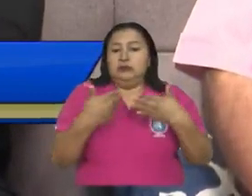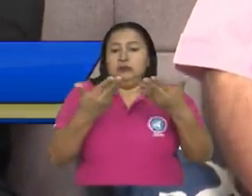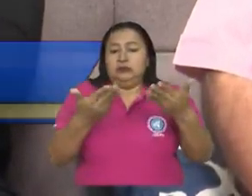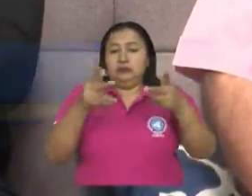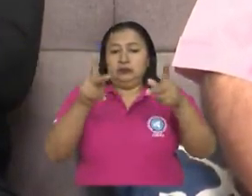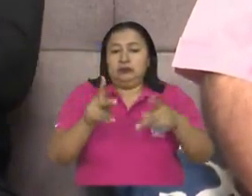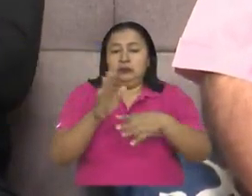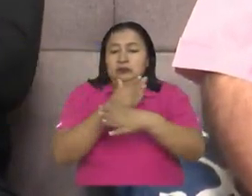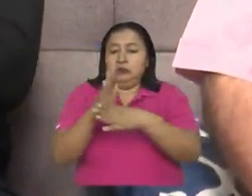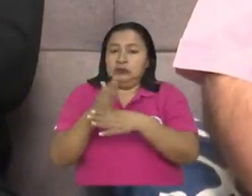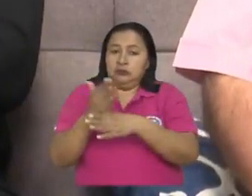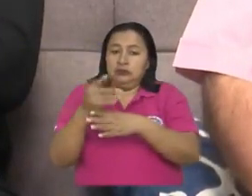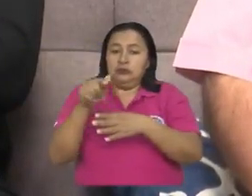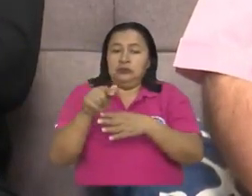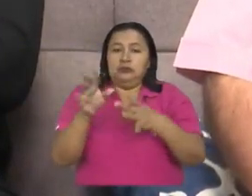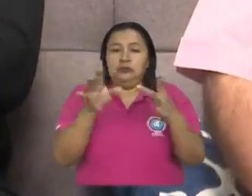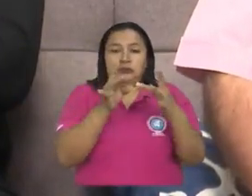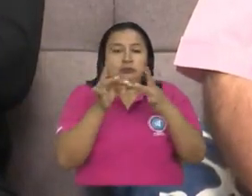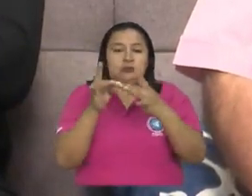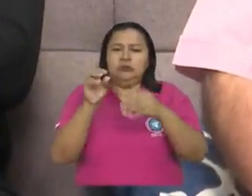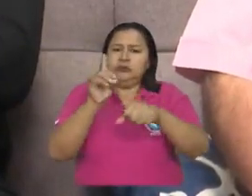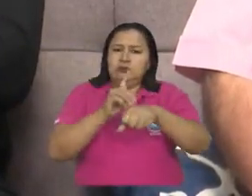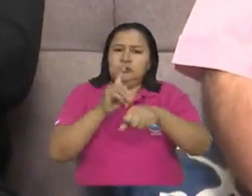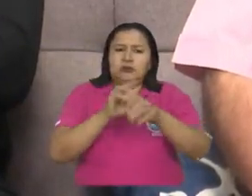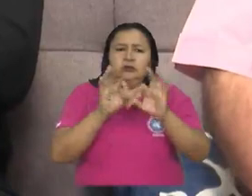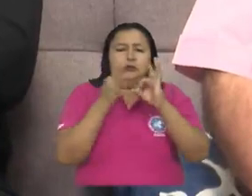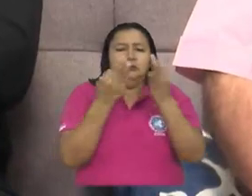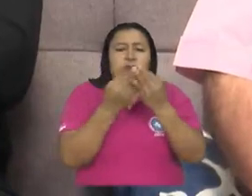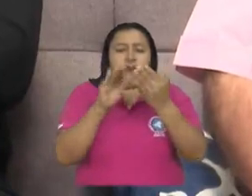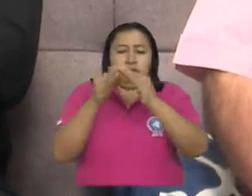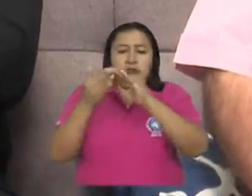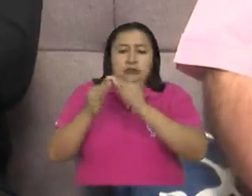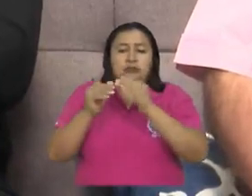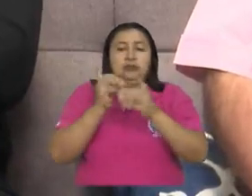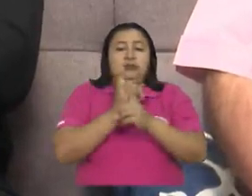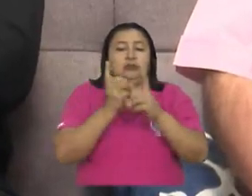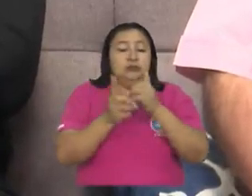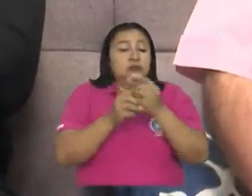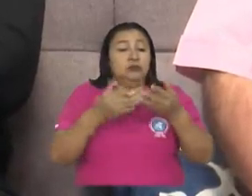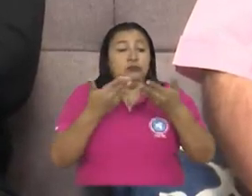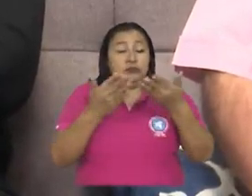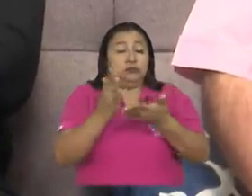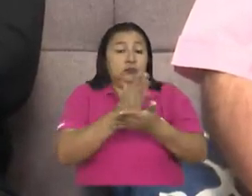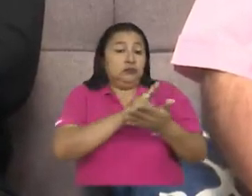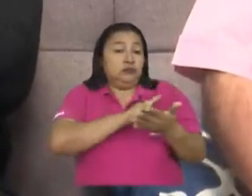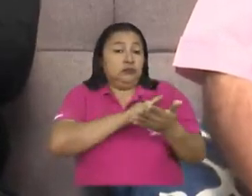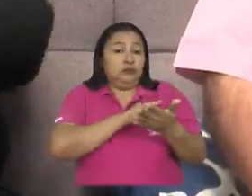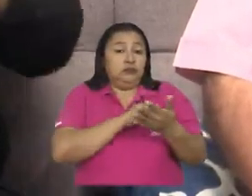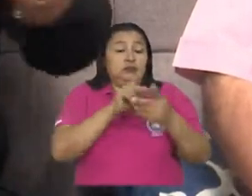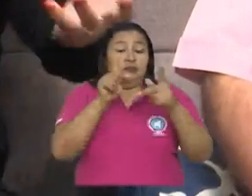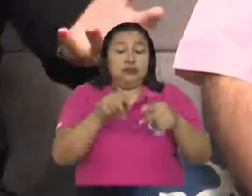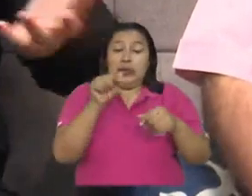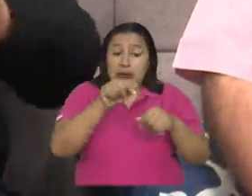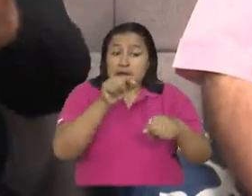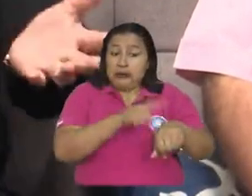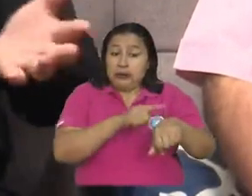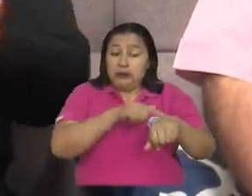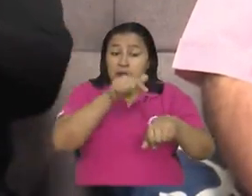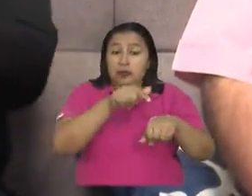en diferentes especialidades a las familias de los barrios. Tenemos atención a familias que atendemos en el día o en ese momento,